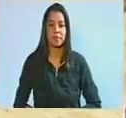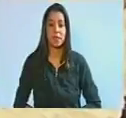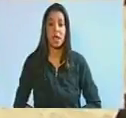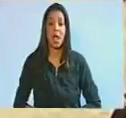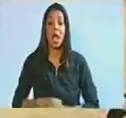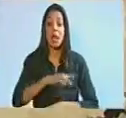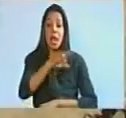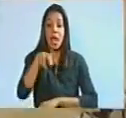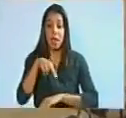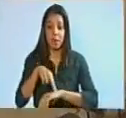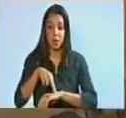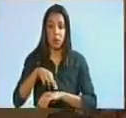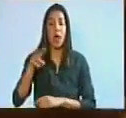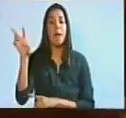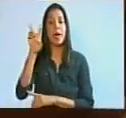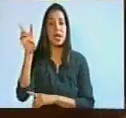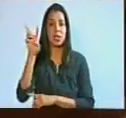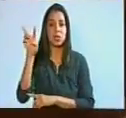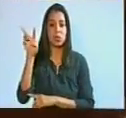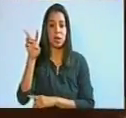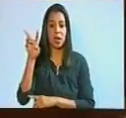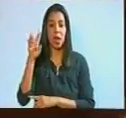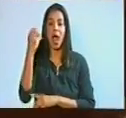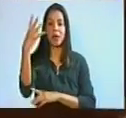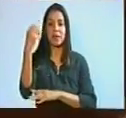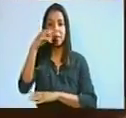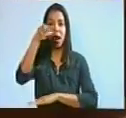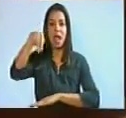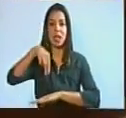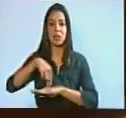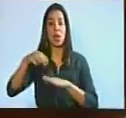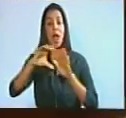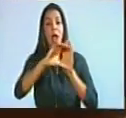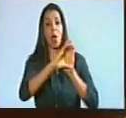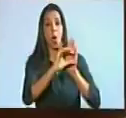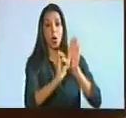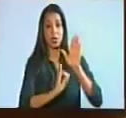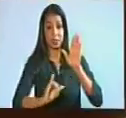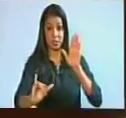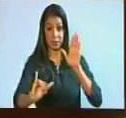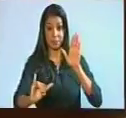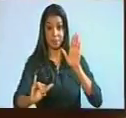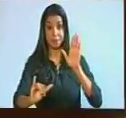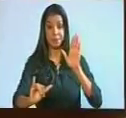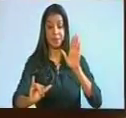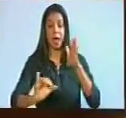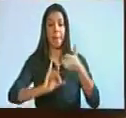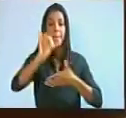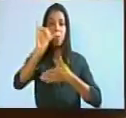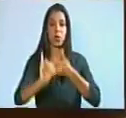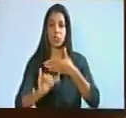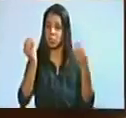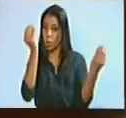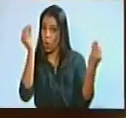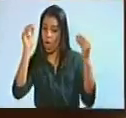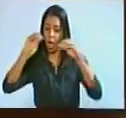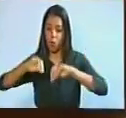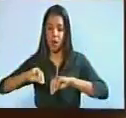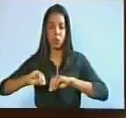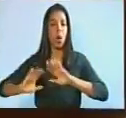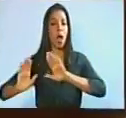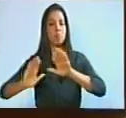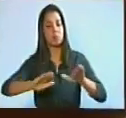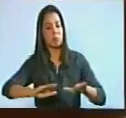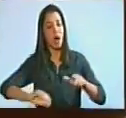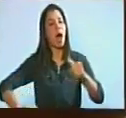República Bolivariana de Venezuela, Asamblea Nacional Constituyente. Proyecto de acuerdo en respaldo